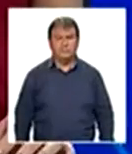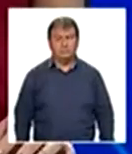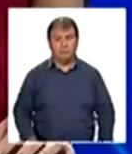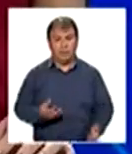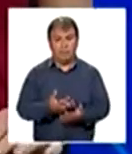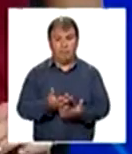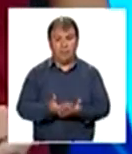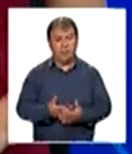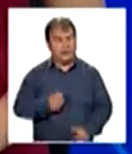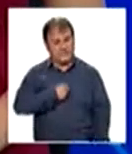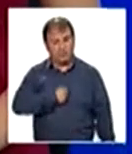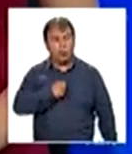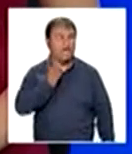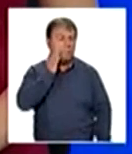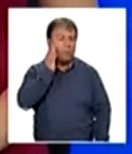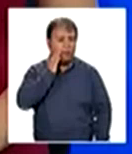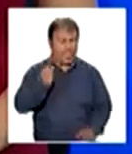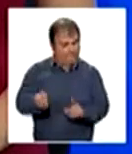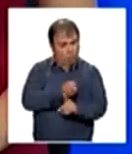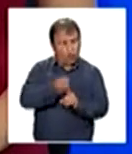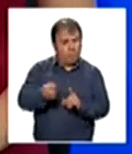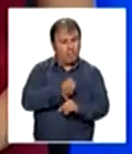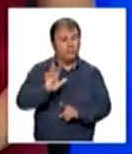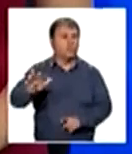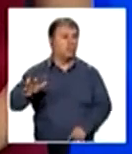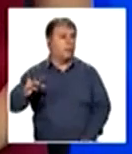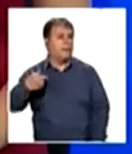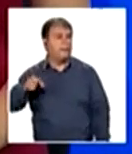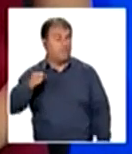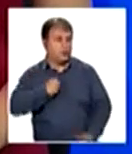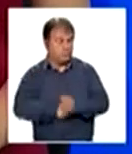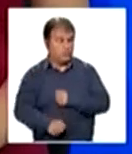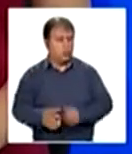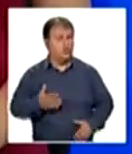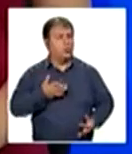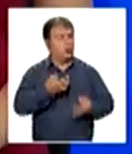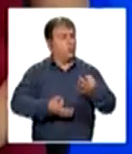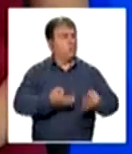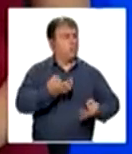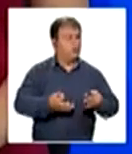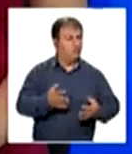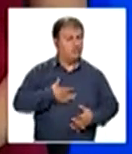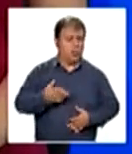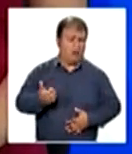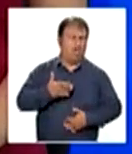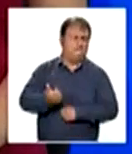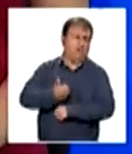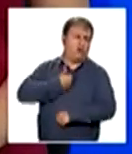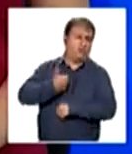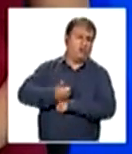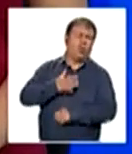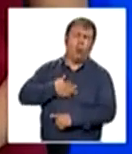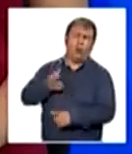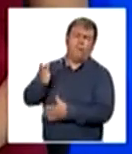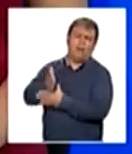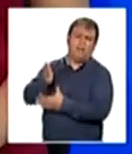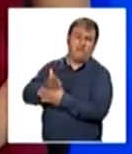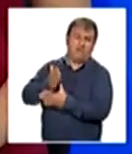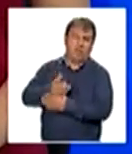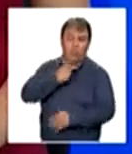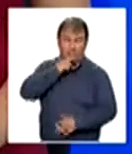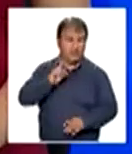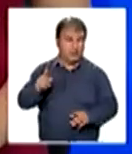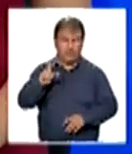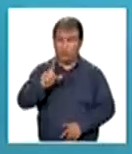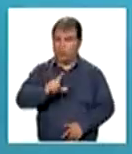Y lo siguiente es lamentable: una madre que fue golpeada por el padre de su hijo justificó la agresión echándose la culpa por provocarlo. La mujer se negó a denunciar a